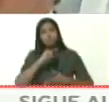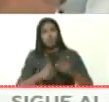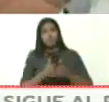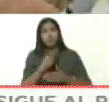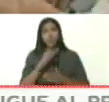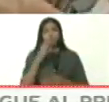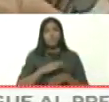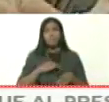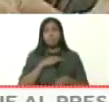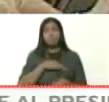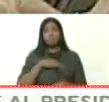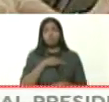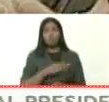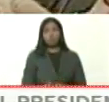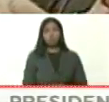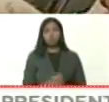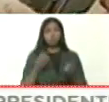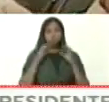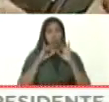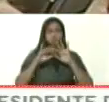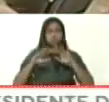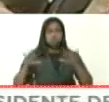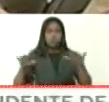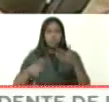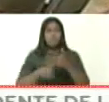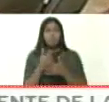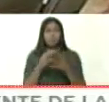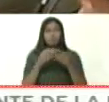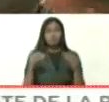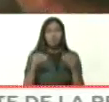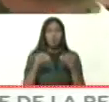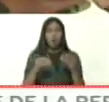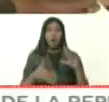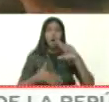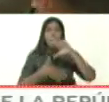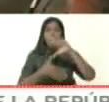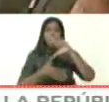esta misión Milagro que se esparció por toda